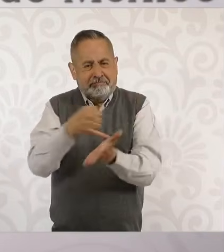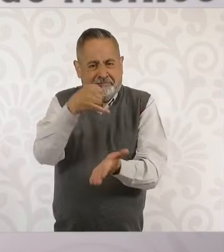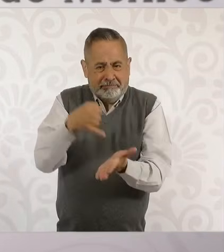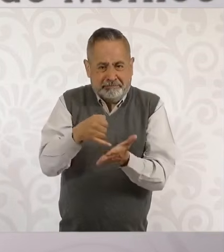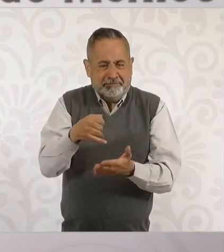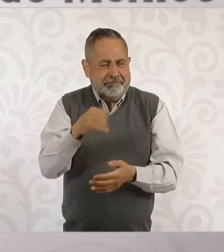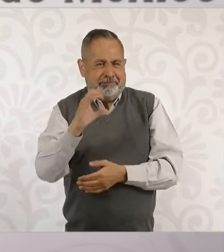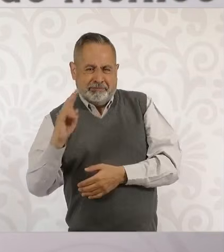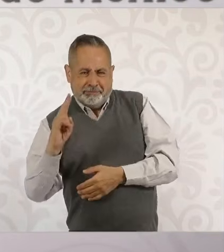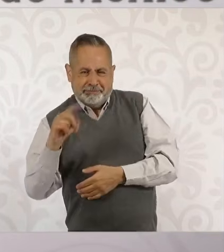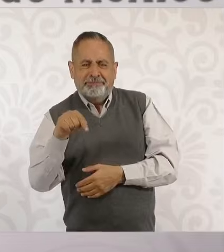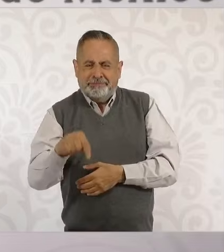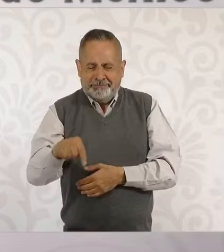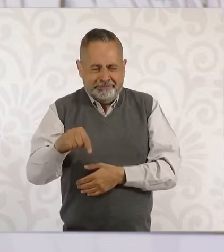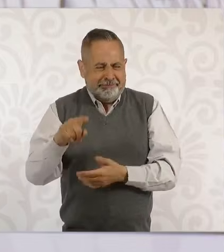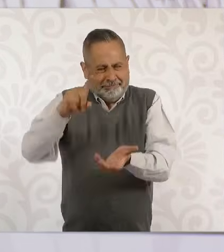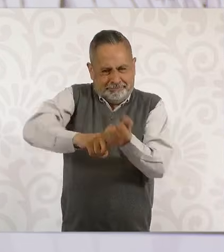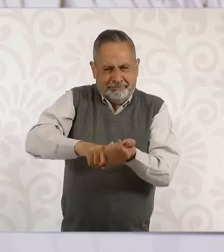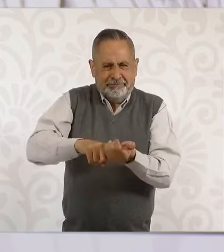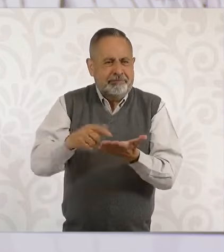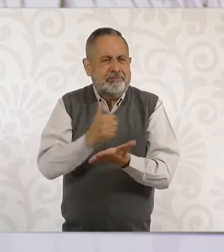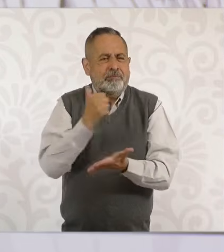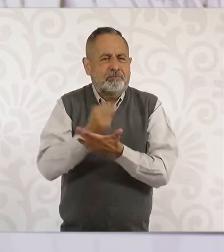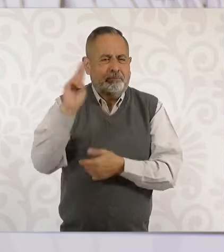bonito. Después en el